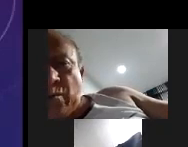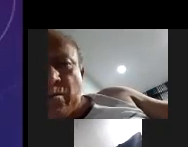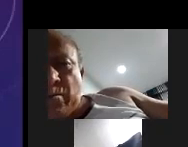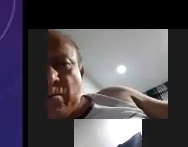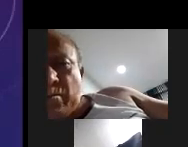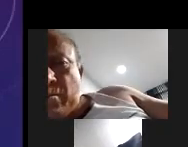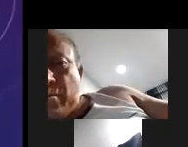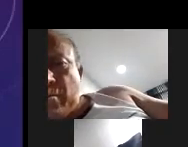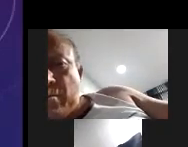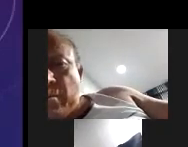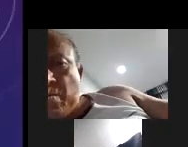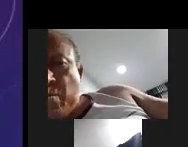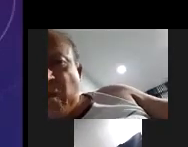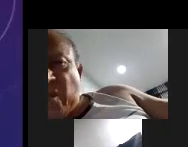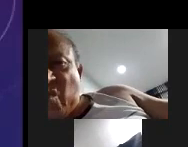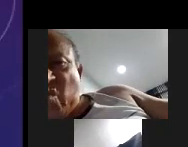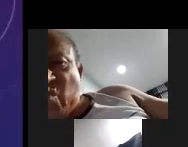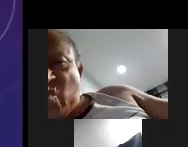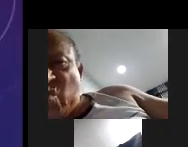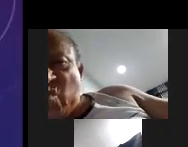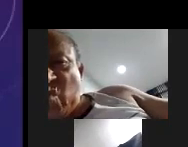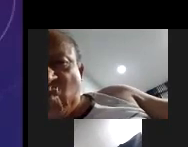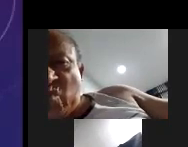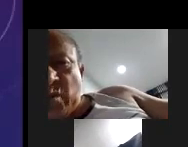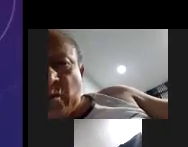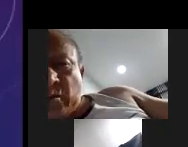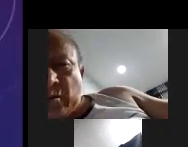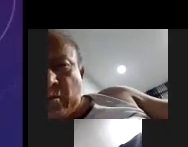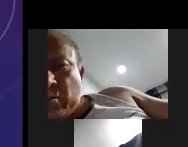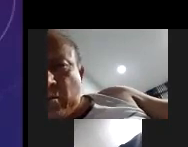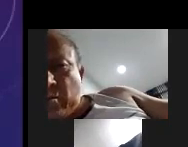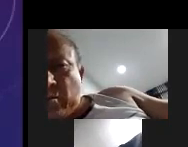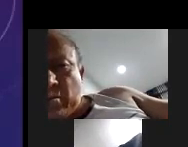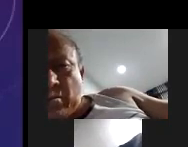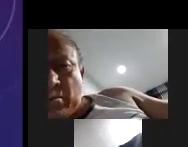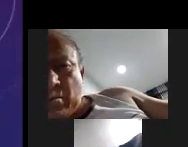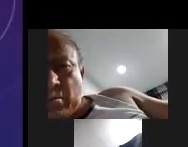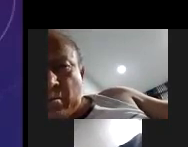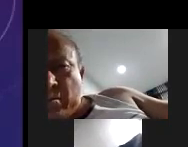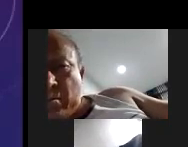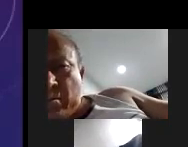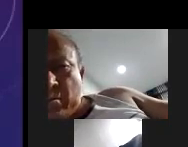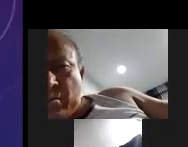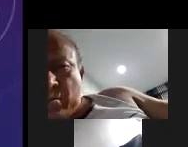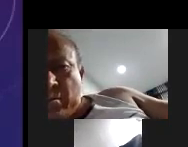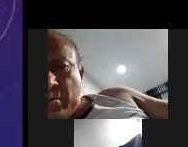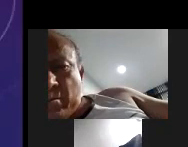soplar lentamente por la boca formando una U en los labios. Este es un ejercicio llamado respiración de labios fruncidos.